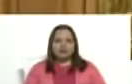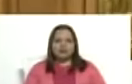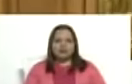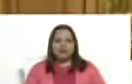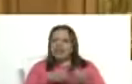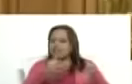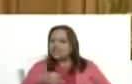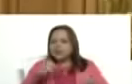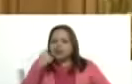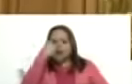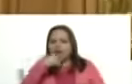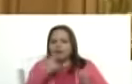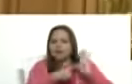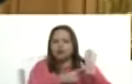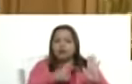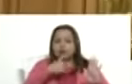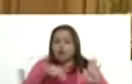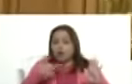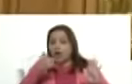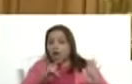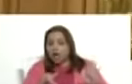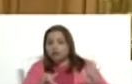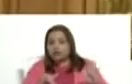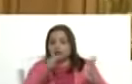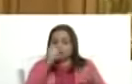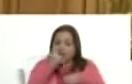Siempre salen. Nosotros hicimos una orden de operaciones.